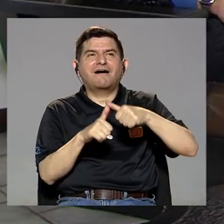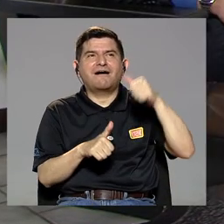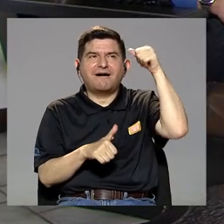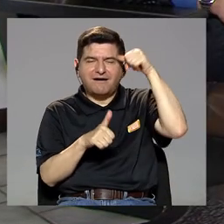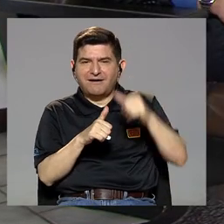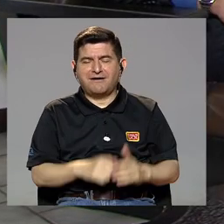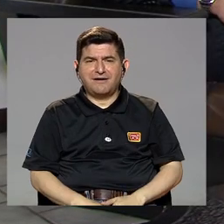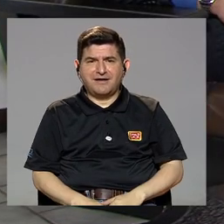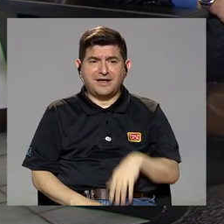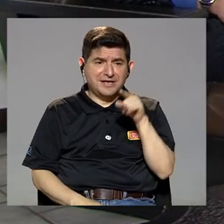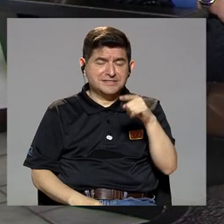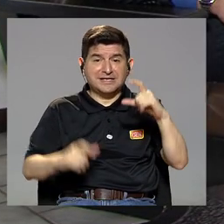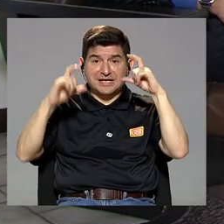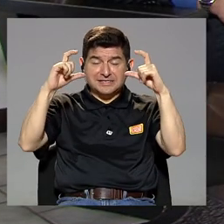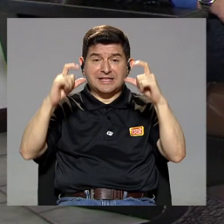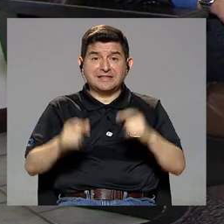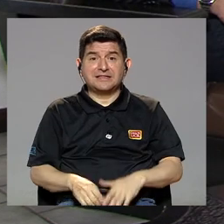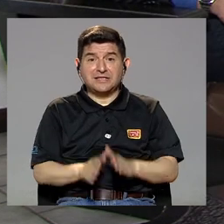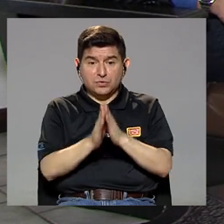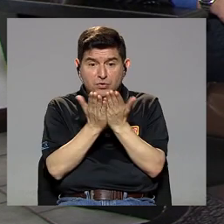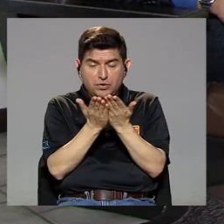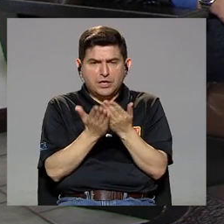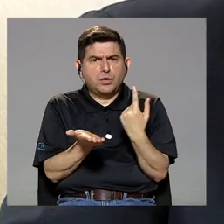titular desde el libro es muy controversial